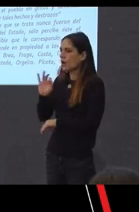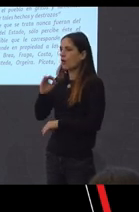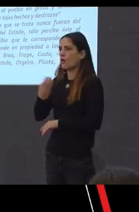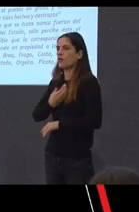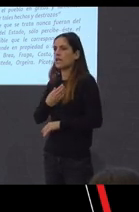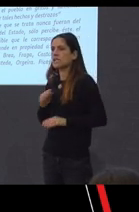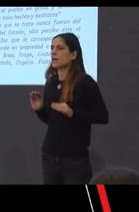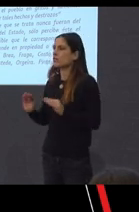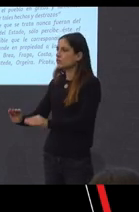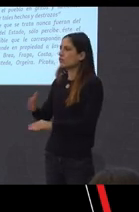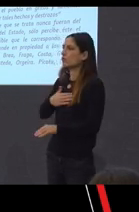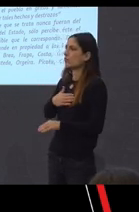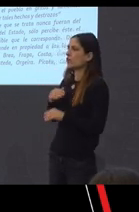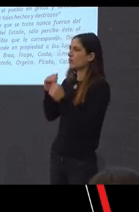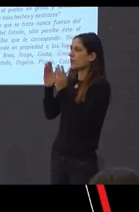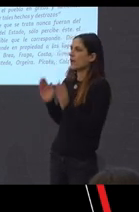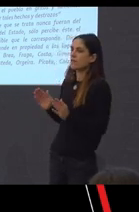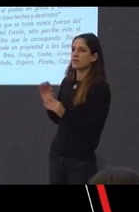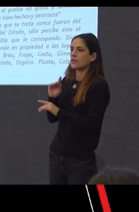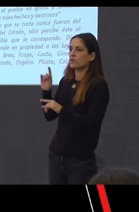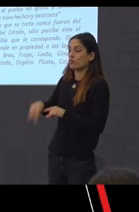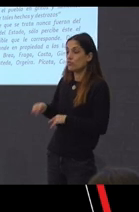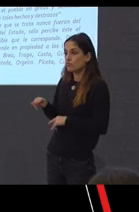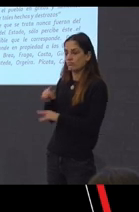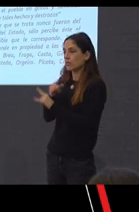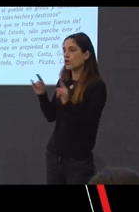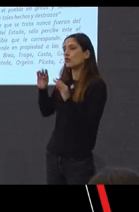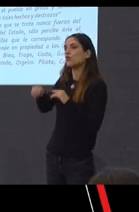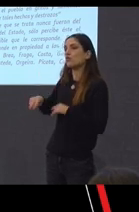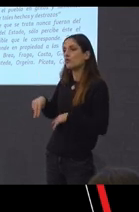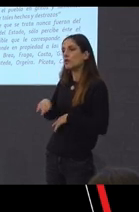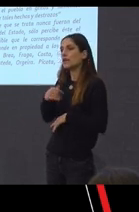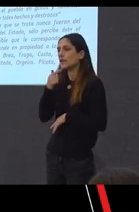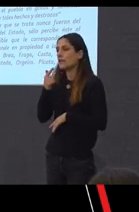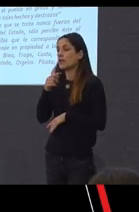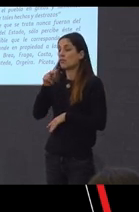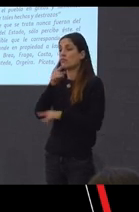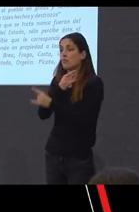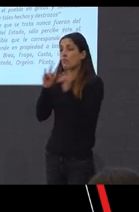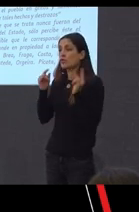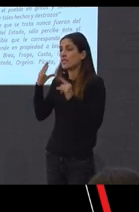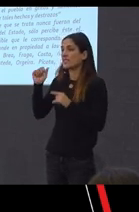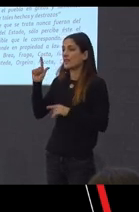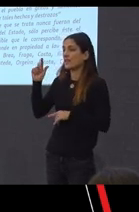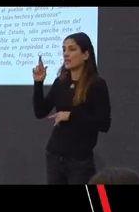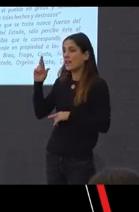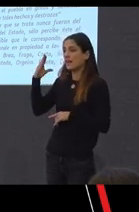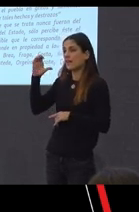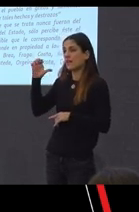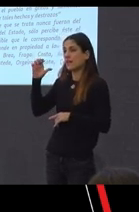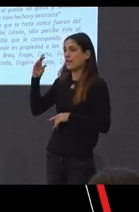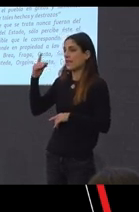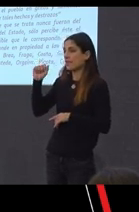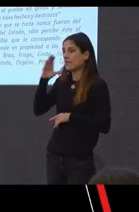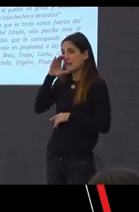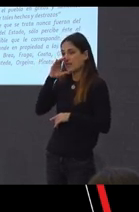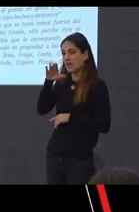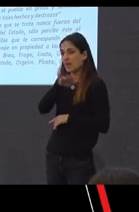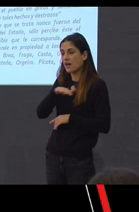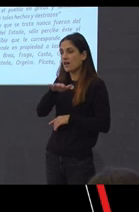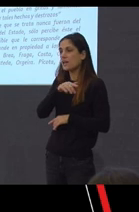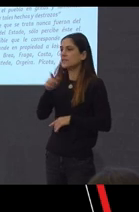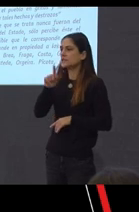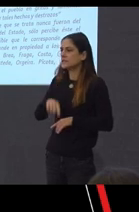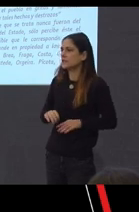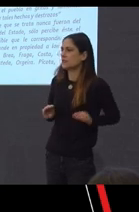Dichos montes pertenecen, en este caso, este é unha documentación dos montes de Cerceda na parroquia da Coruña, vai pertencer aos lugares de